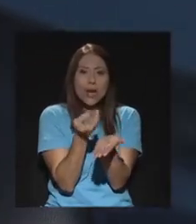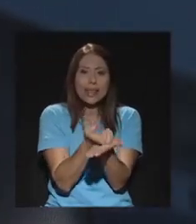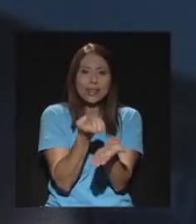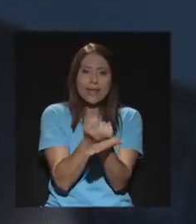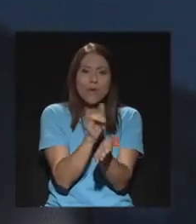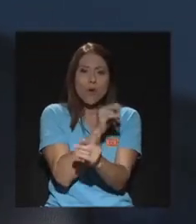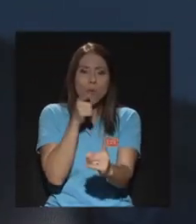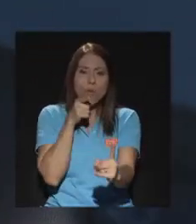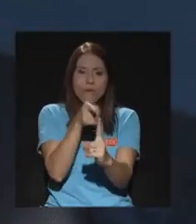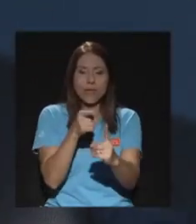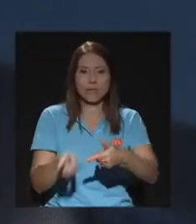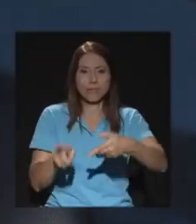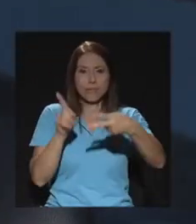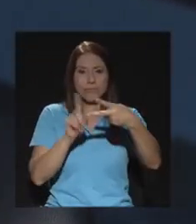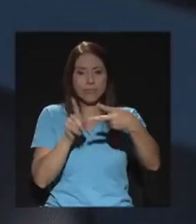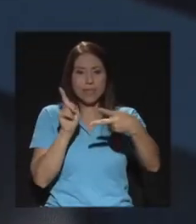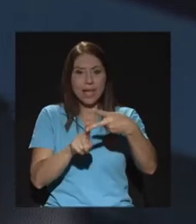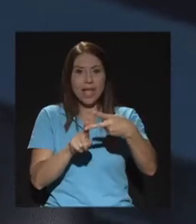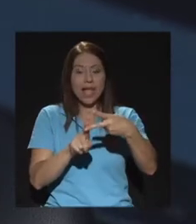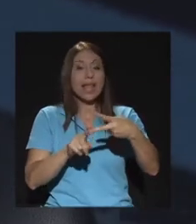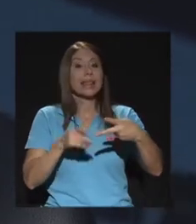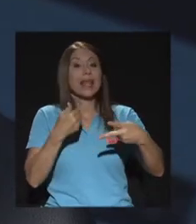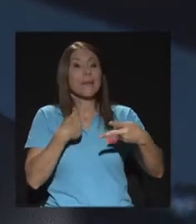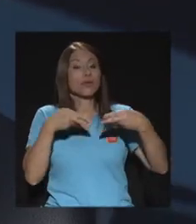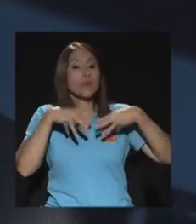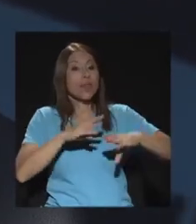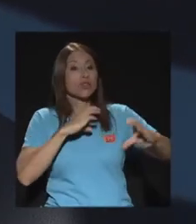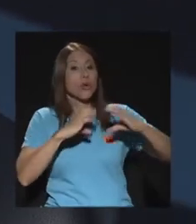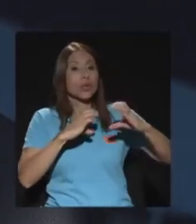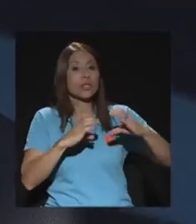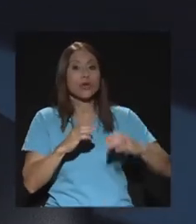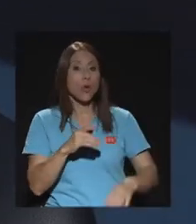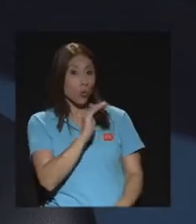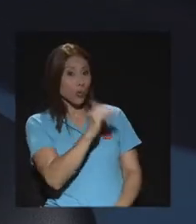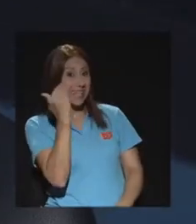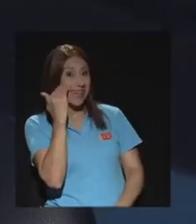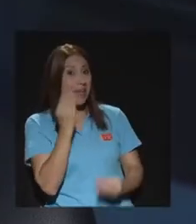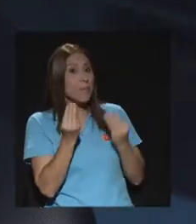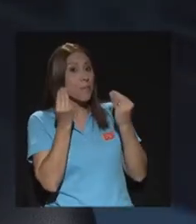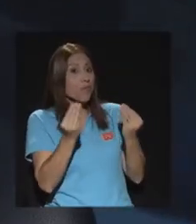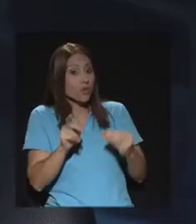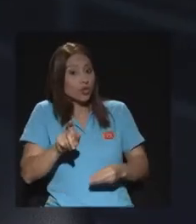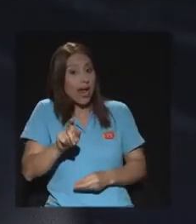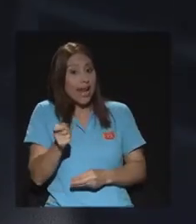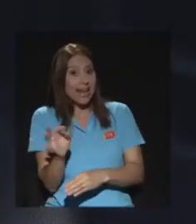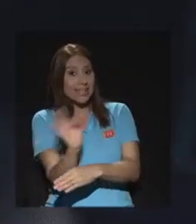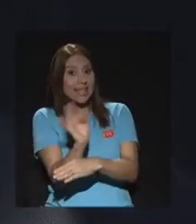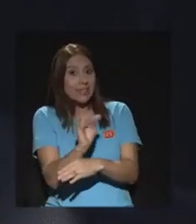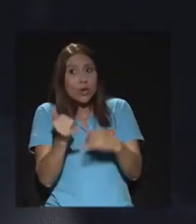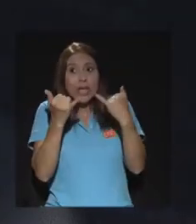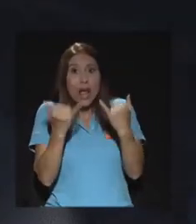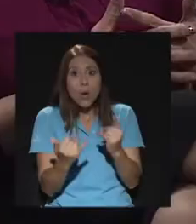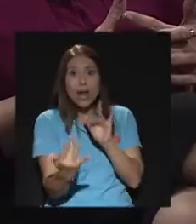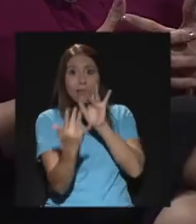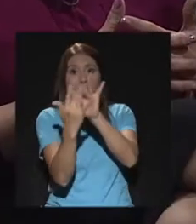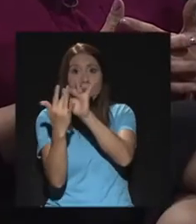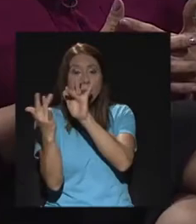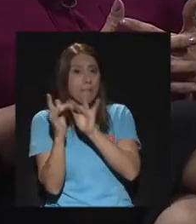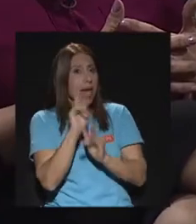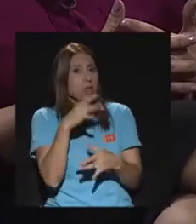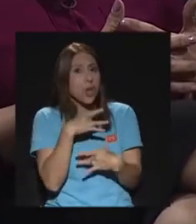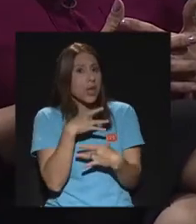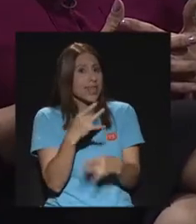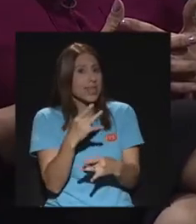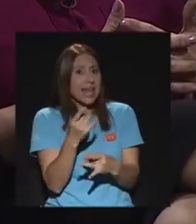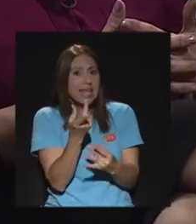lugar, tenemos medios de comunicación. Usted sabe que muchos de los canales que están al aire no tienen interés lucrativo, de los que hoy están